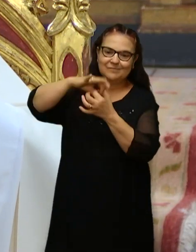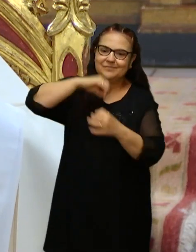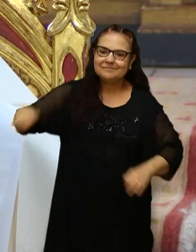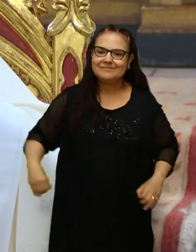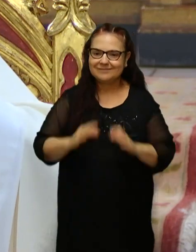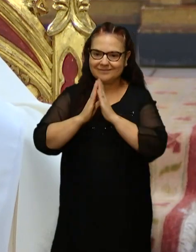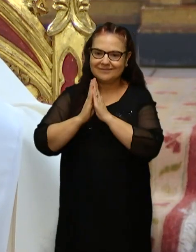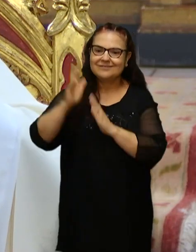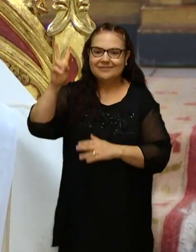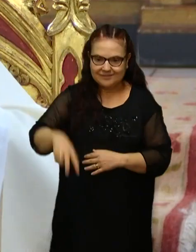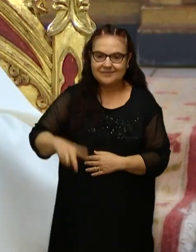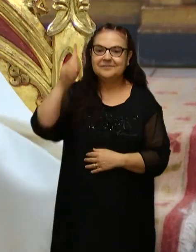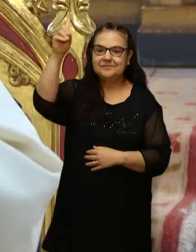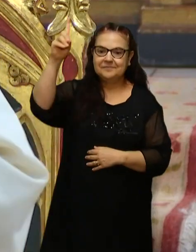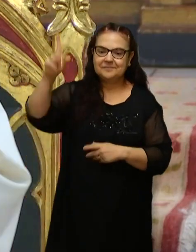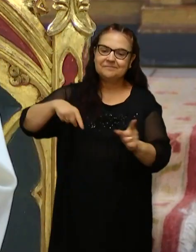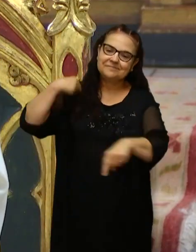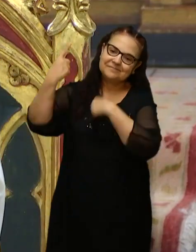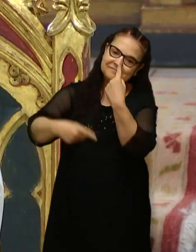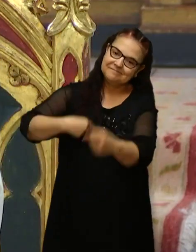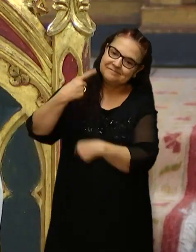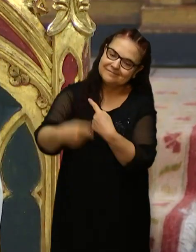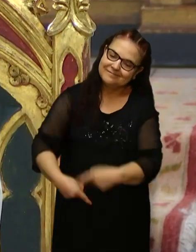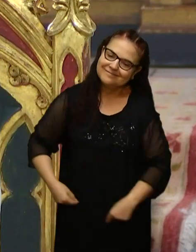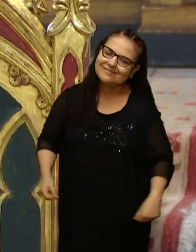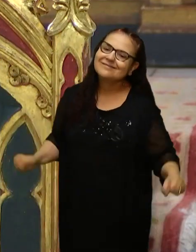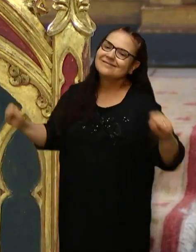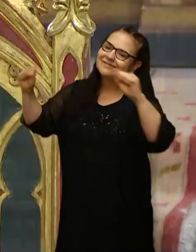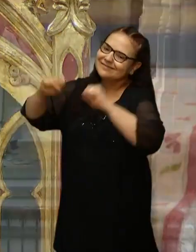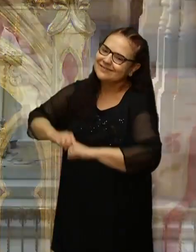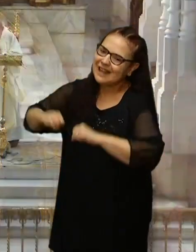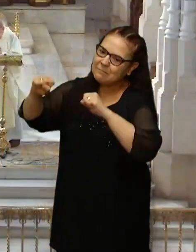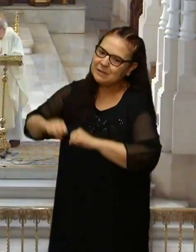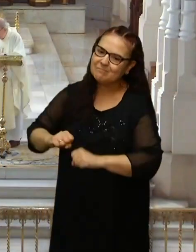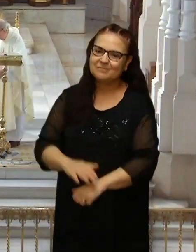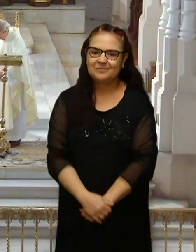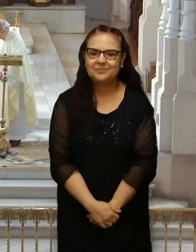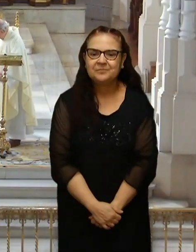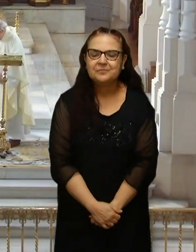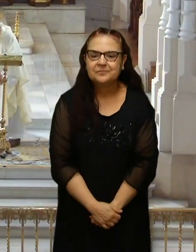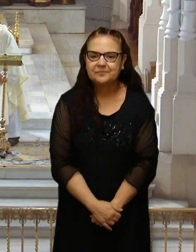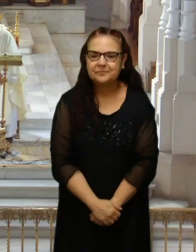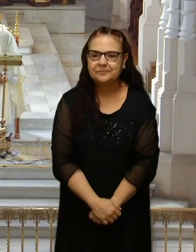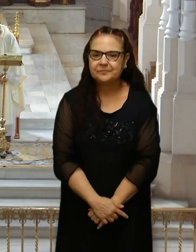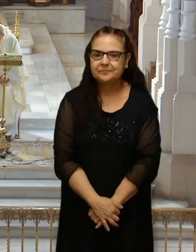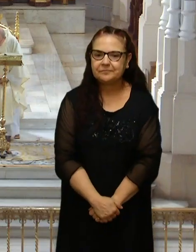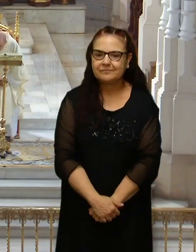del Espíritu Santo y es Dios por los siglos de los siglos.